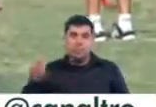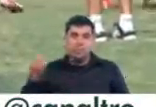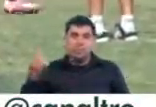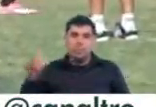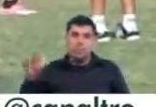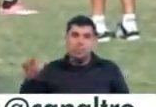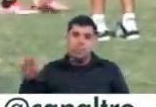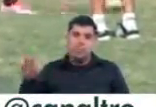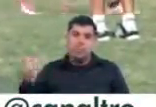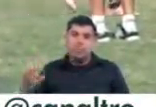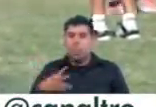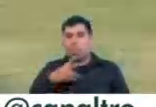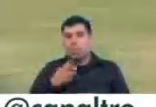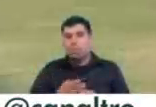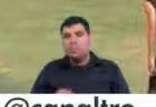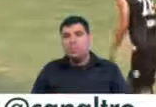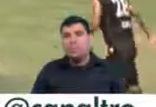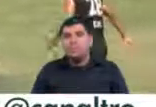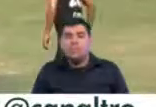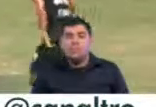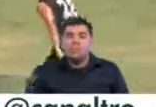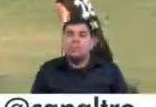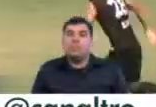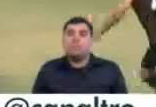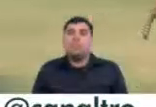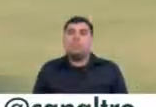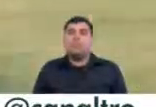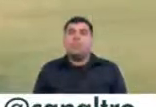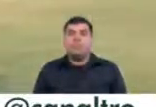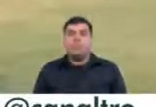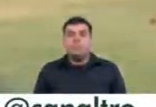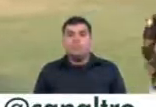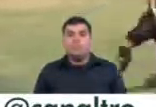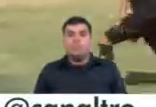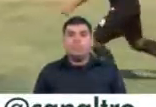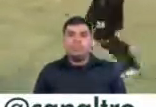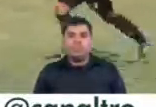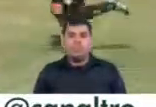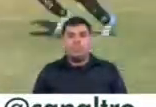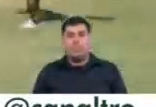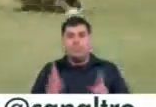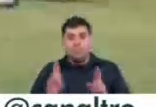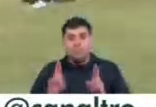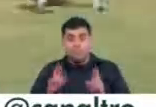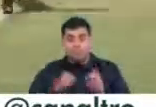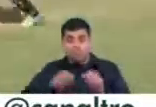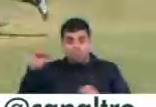mientras que vaya a agrupar acumula 38 unidades un triunfo rojinegro clasificará a los motilones a falta